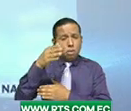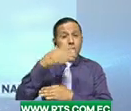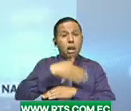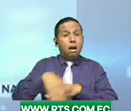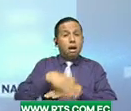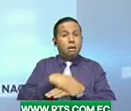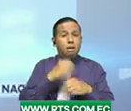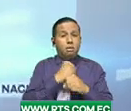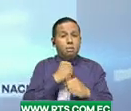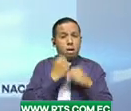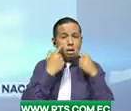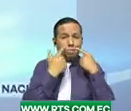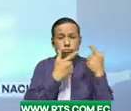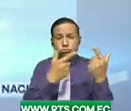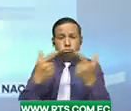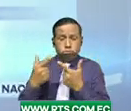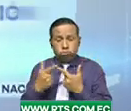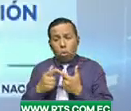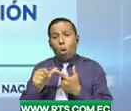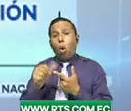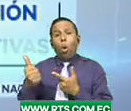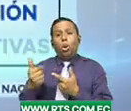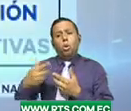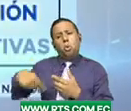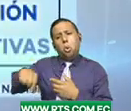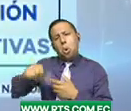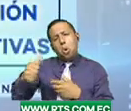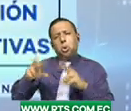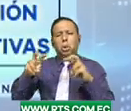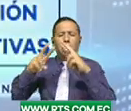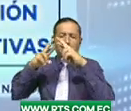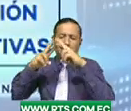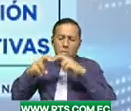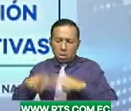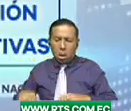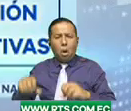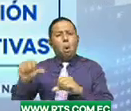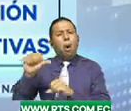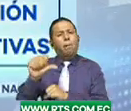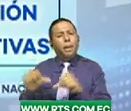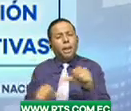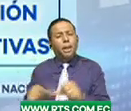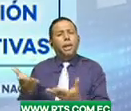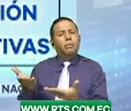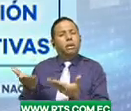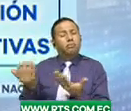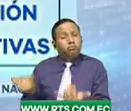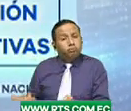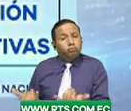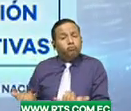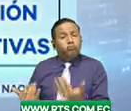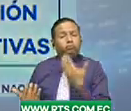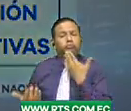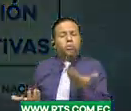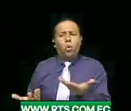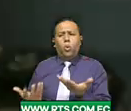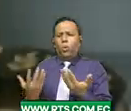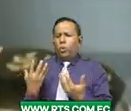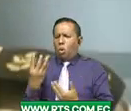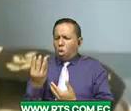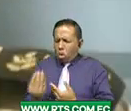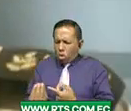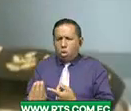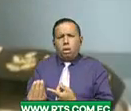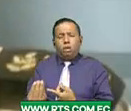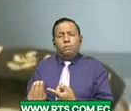de los delincuentes. El resto se dedica a labores investigativas y administrativas. El déficit es preocupante.